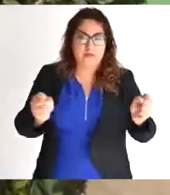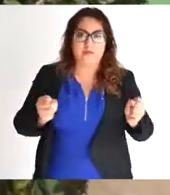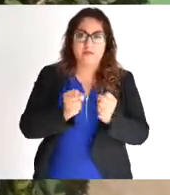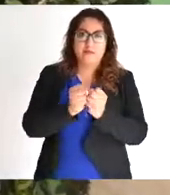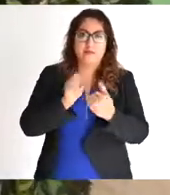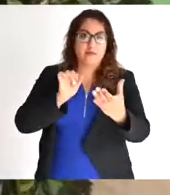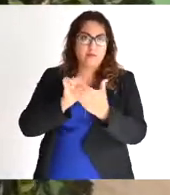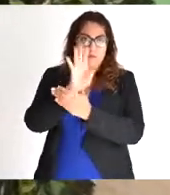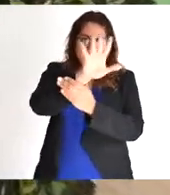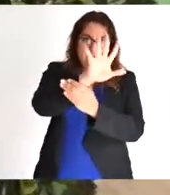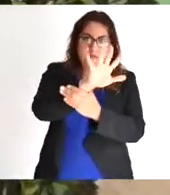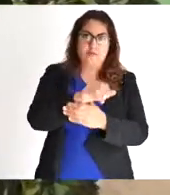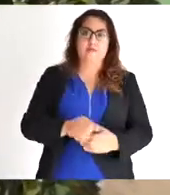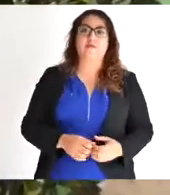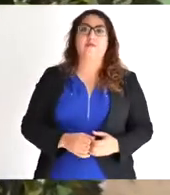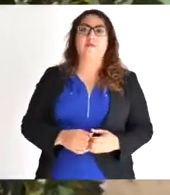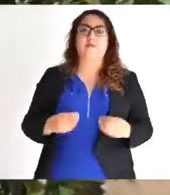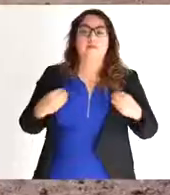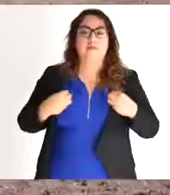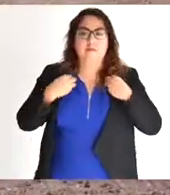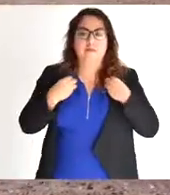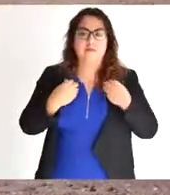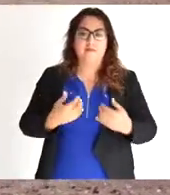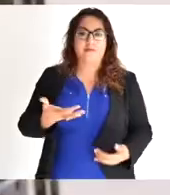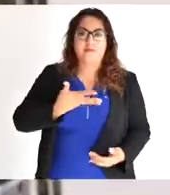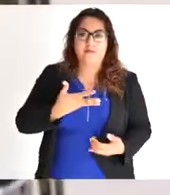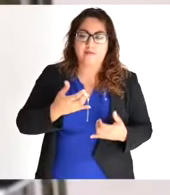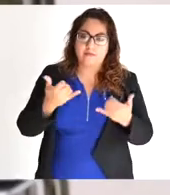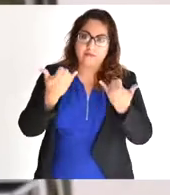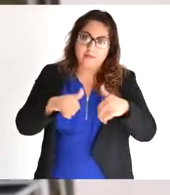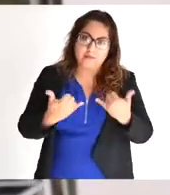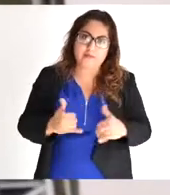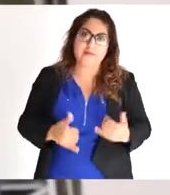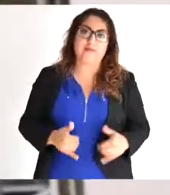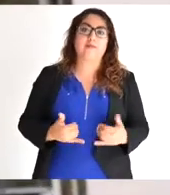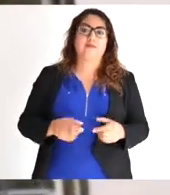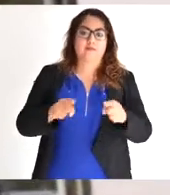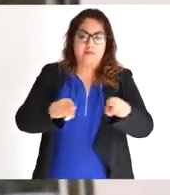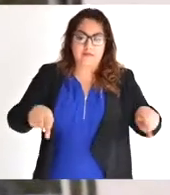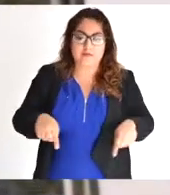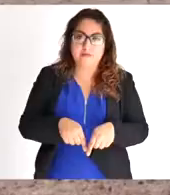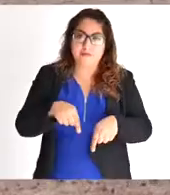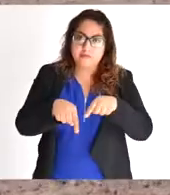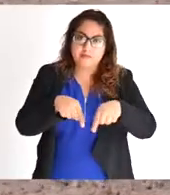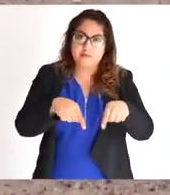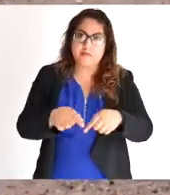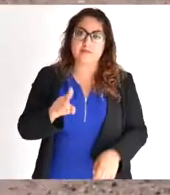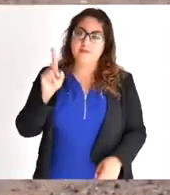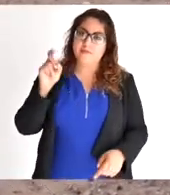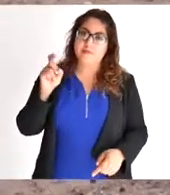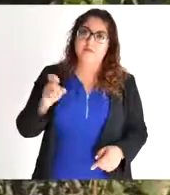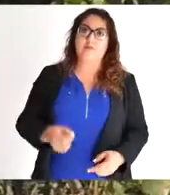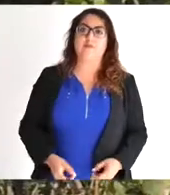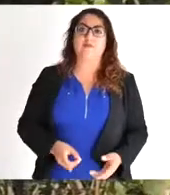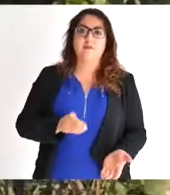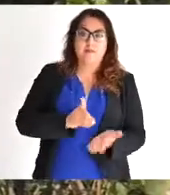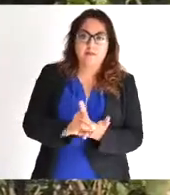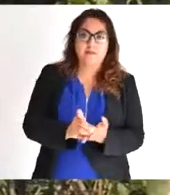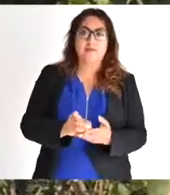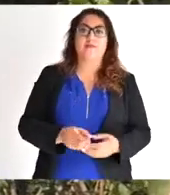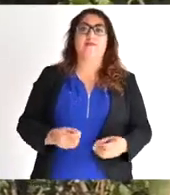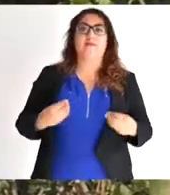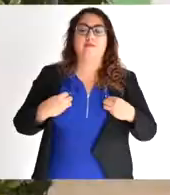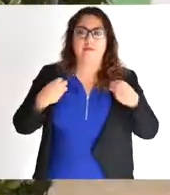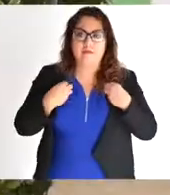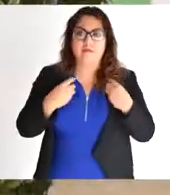en todas las aulas, hubiera un proyector. Vivir, tener juguetes, tener canchas, agua. El derecho a